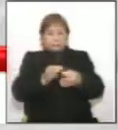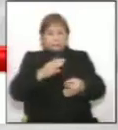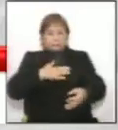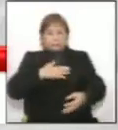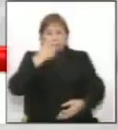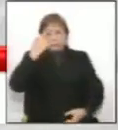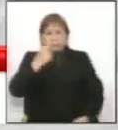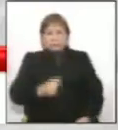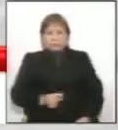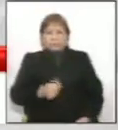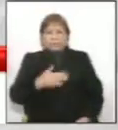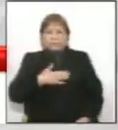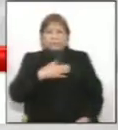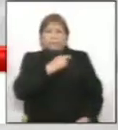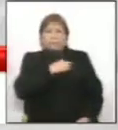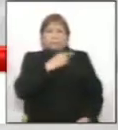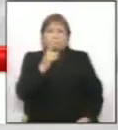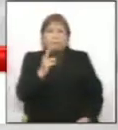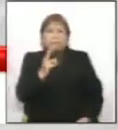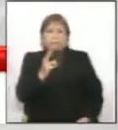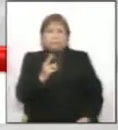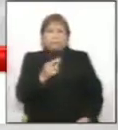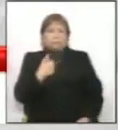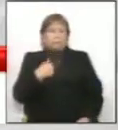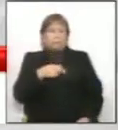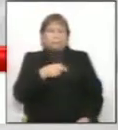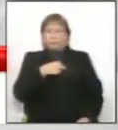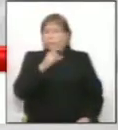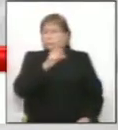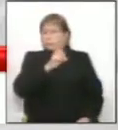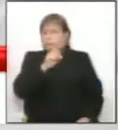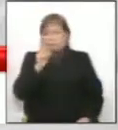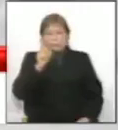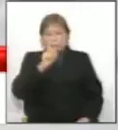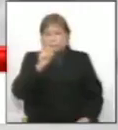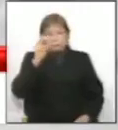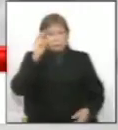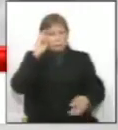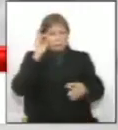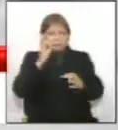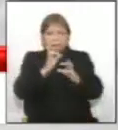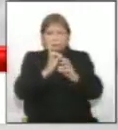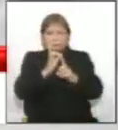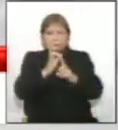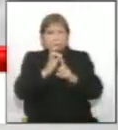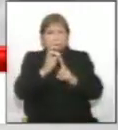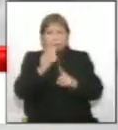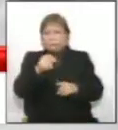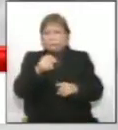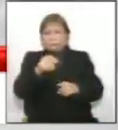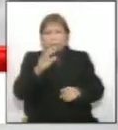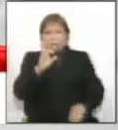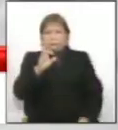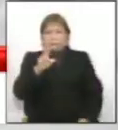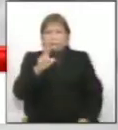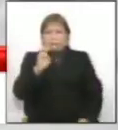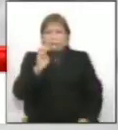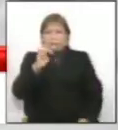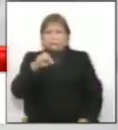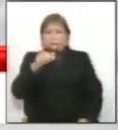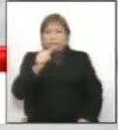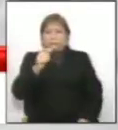credo o mi religión. Nosotros no hemos ido para esa finalidad al Parlamento. El FREPAP,